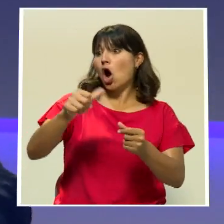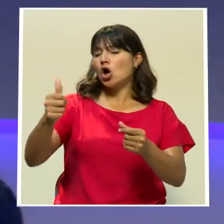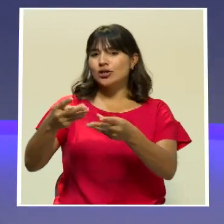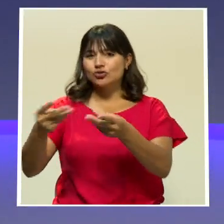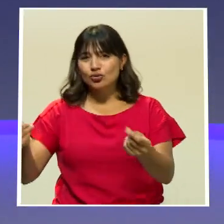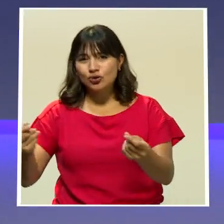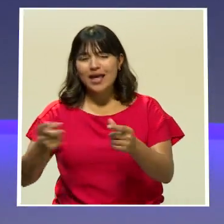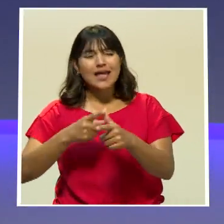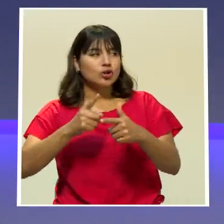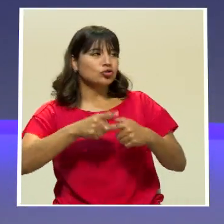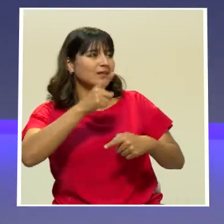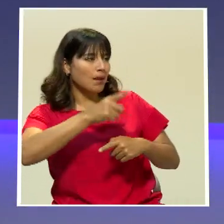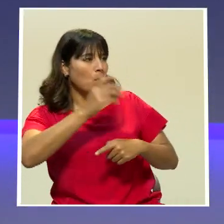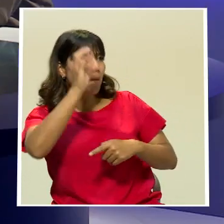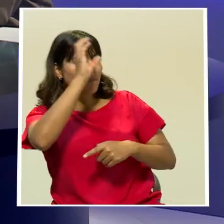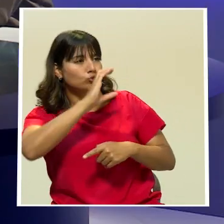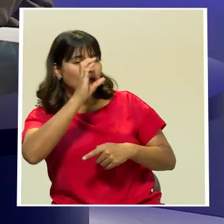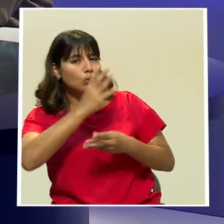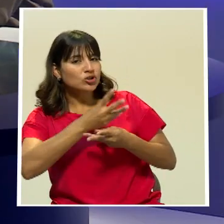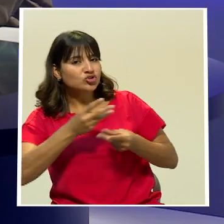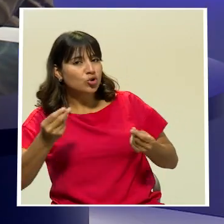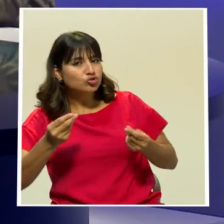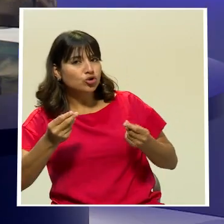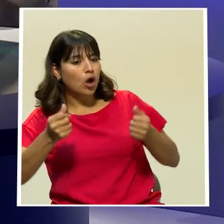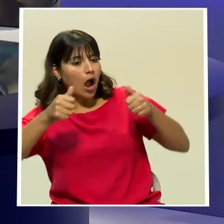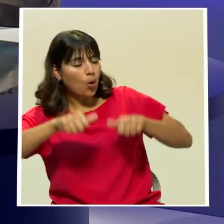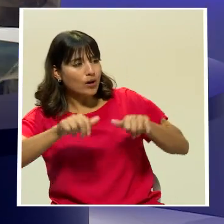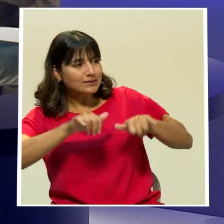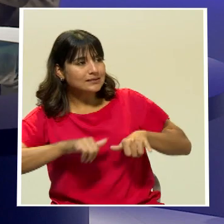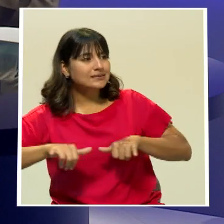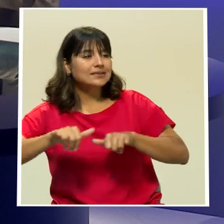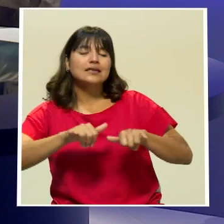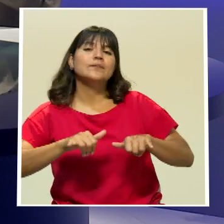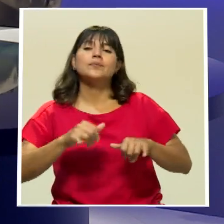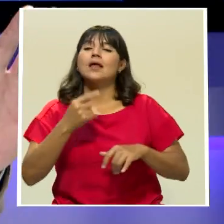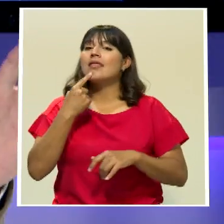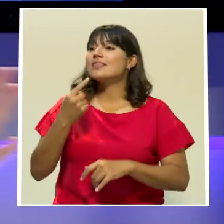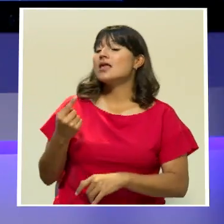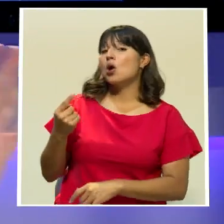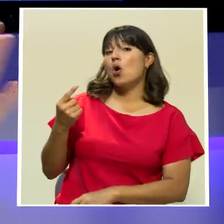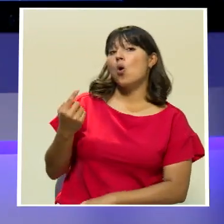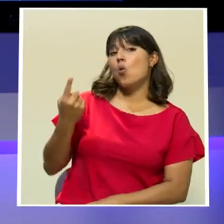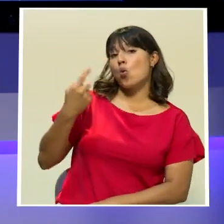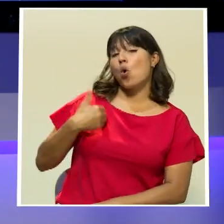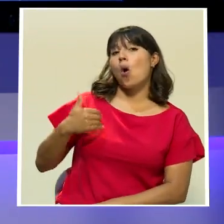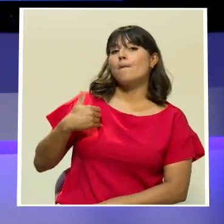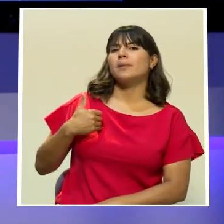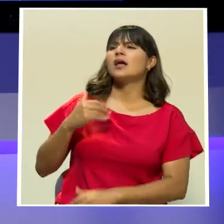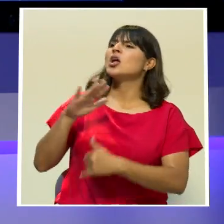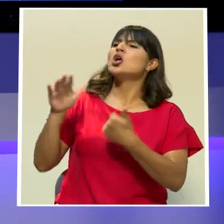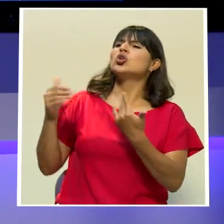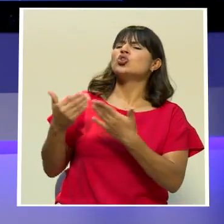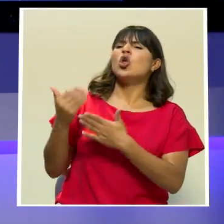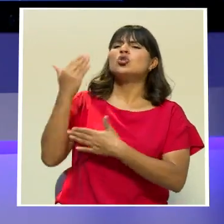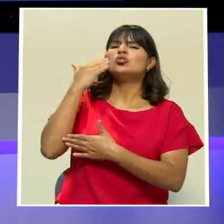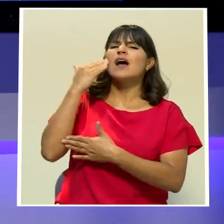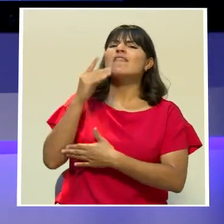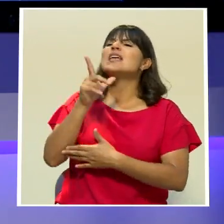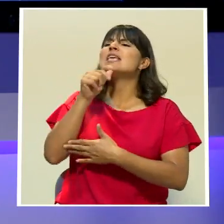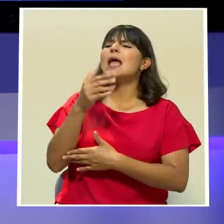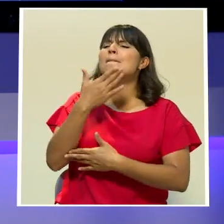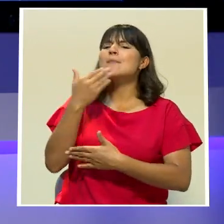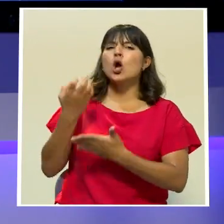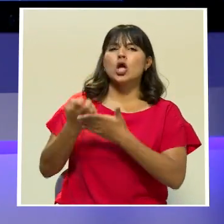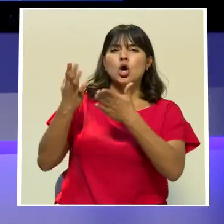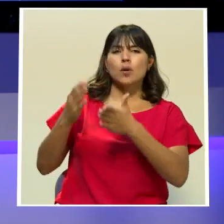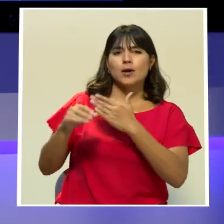una, que nos cohesione. Rolando Laclé decía que todo el mundo sabe, con estas palabras, todo el mundo sabe quiénes son los mejores economistas de este país, son los que